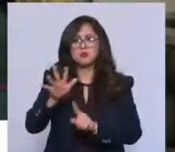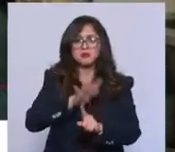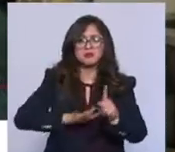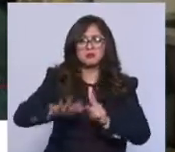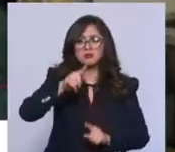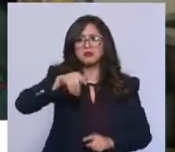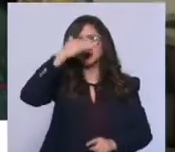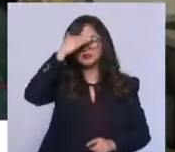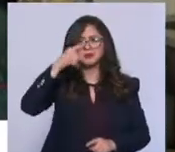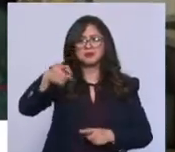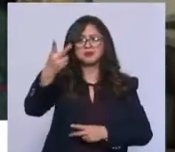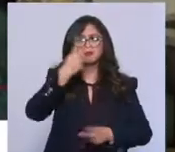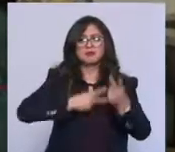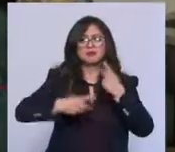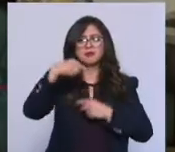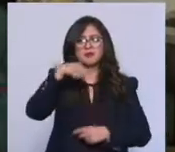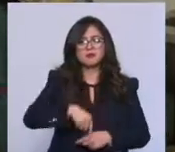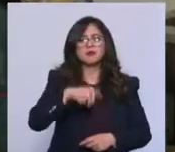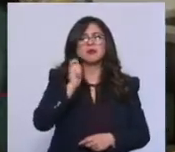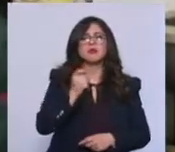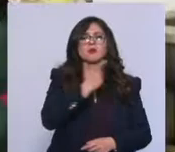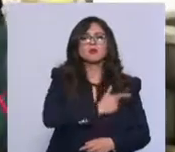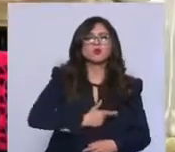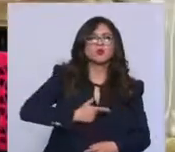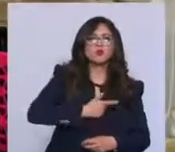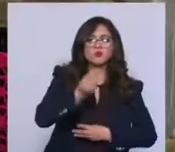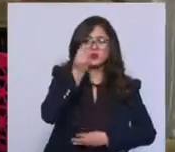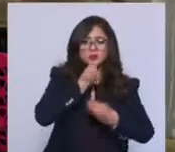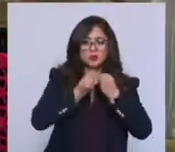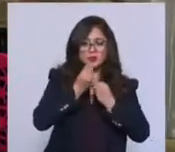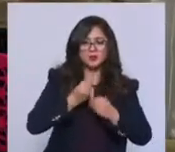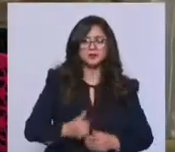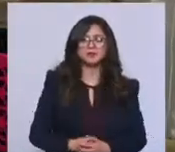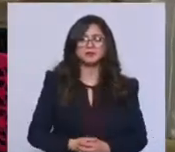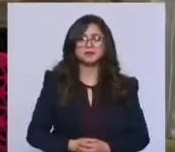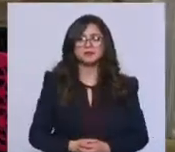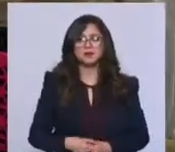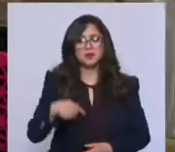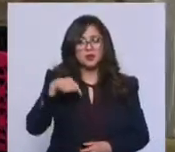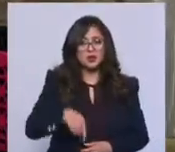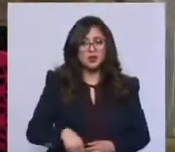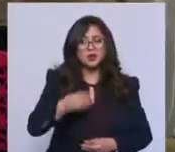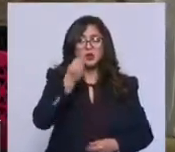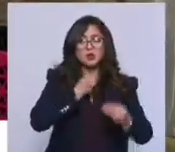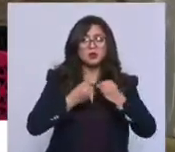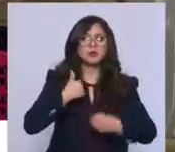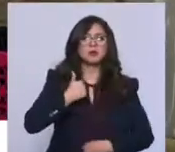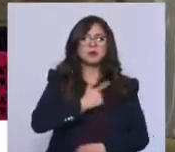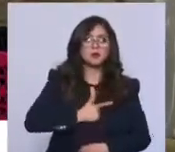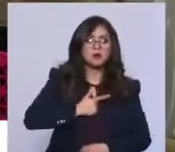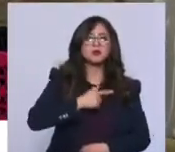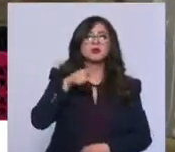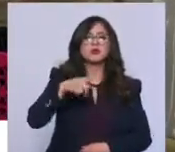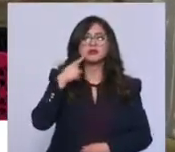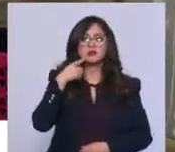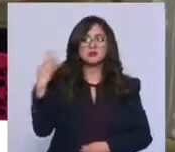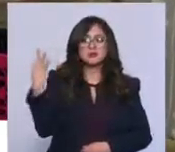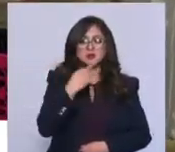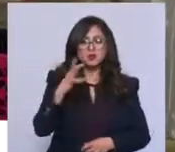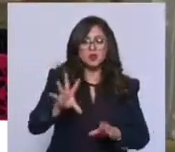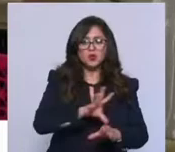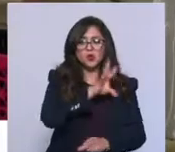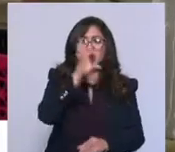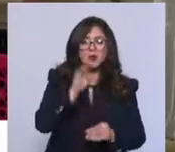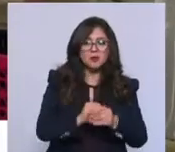aquí porque les gusta la comida. Comer aquí y muy rica la comida, muy completa, nos dan